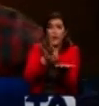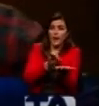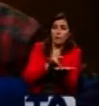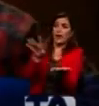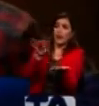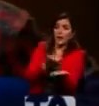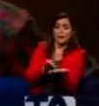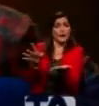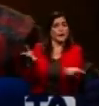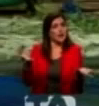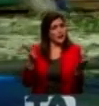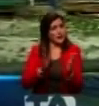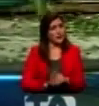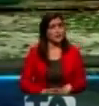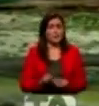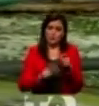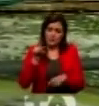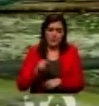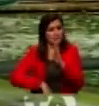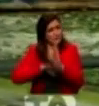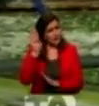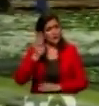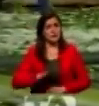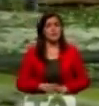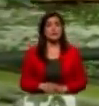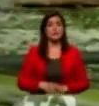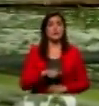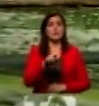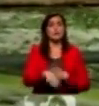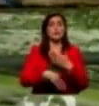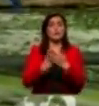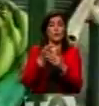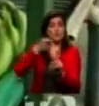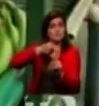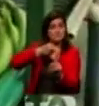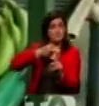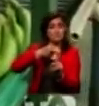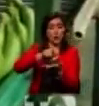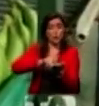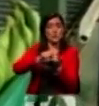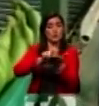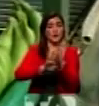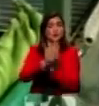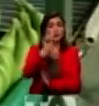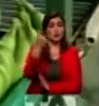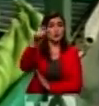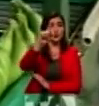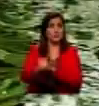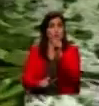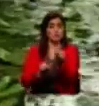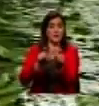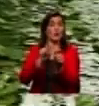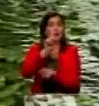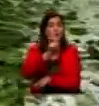personas pueden ir al desempleo. Actualmente el sector bananero ecuatoriano emplea de forma directa o indirecta a más de 1,5 millones de